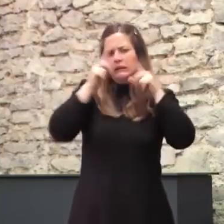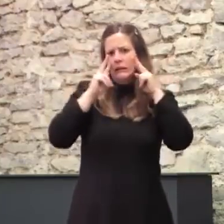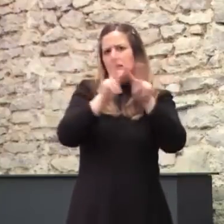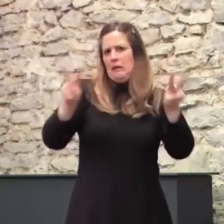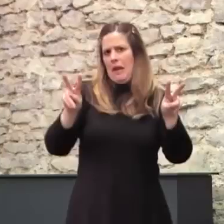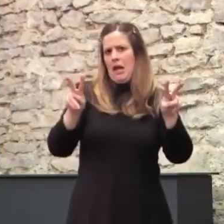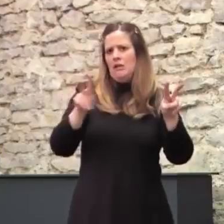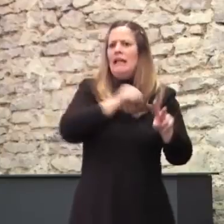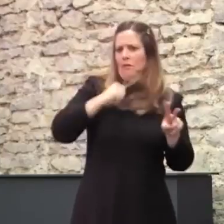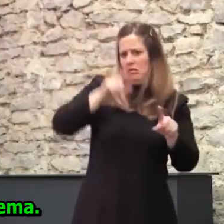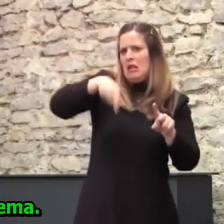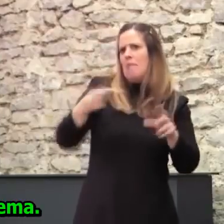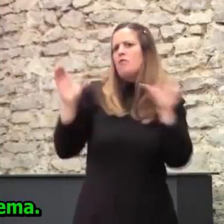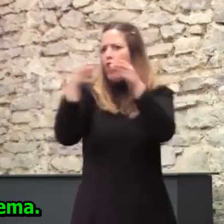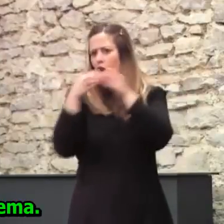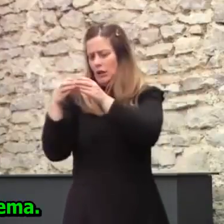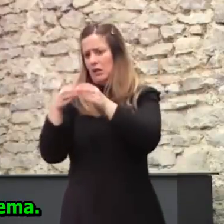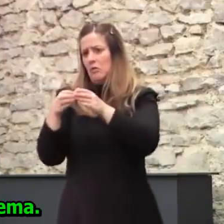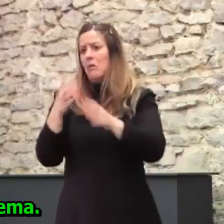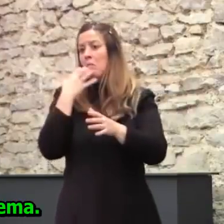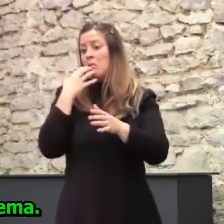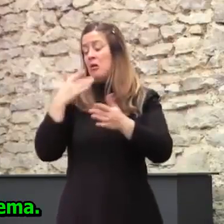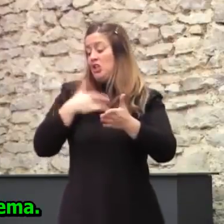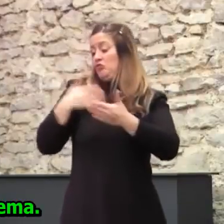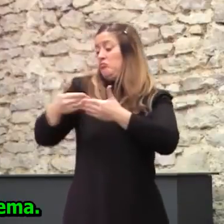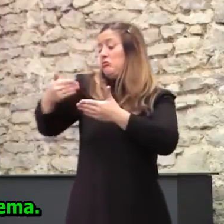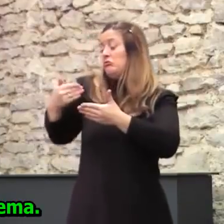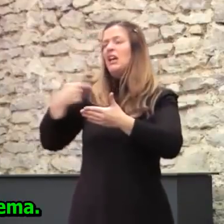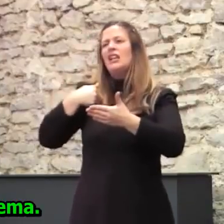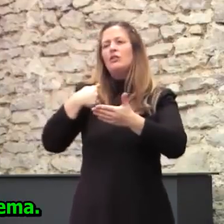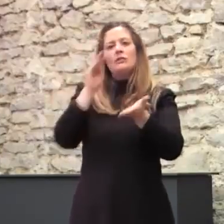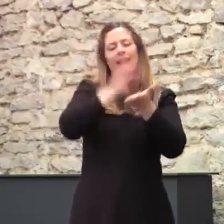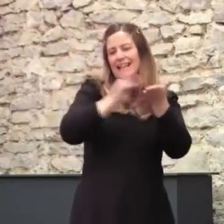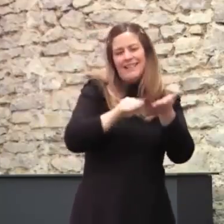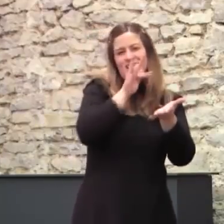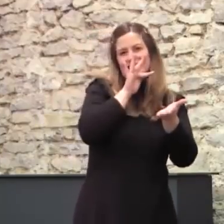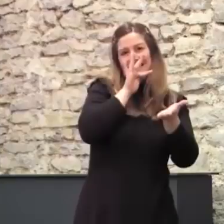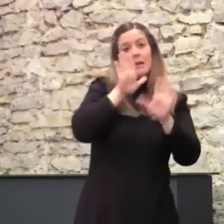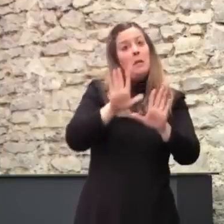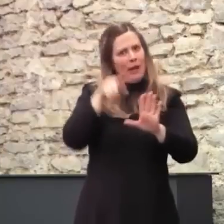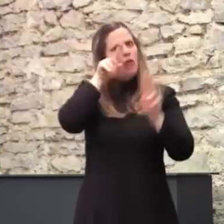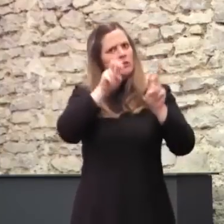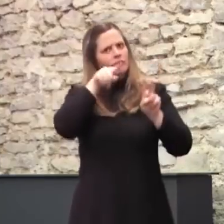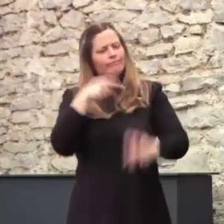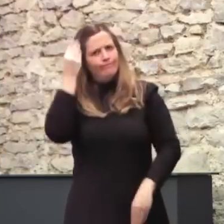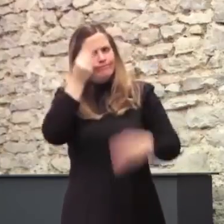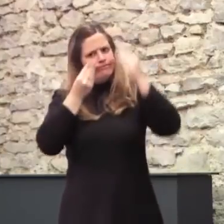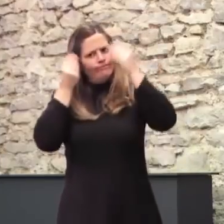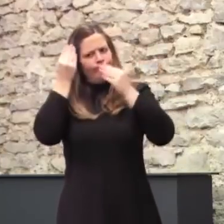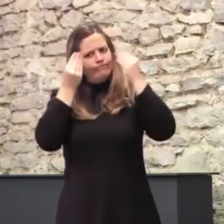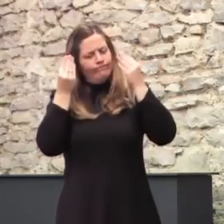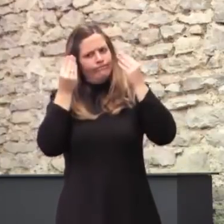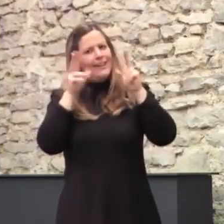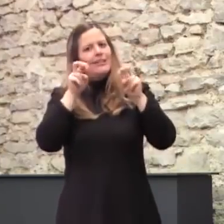Yo estos días, por ejemplo, todavía no he escrito nada, pero estoy pensando mucho en este tema. ¿Por qué